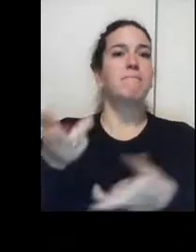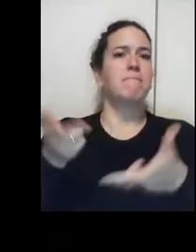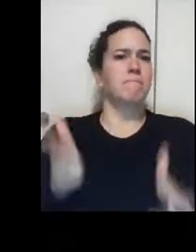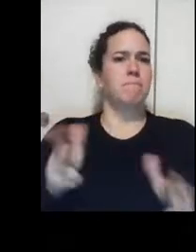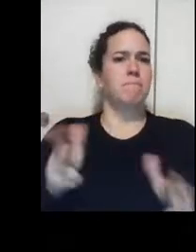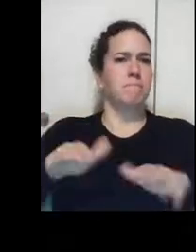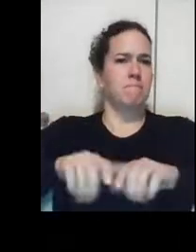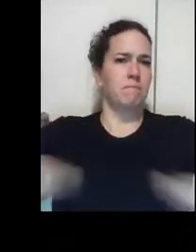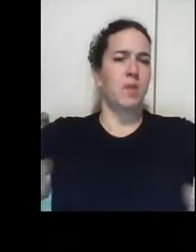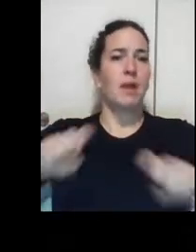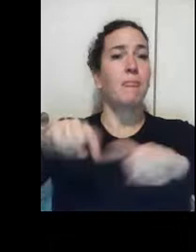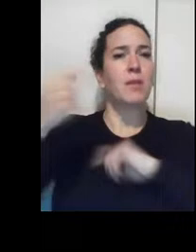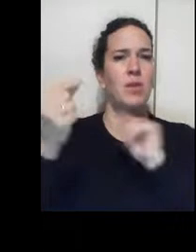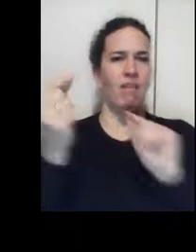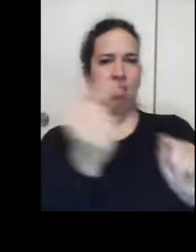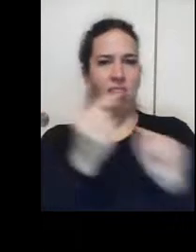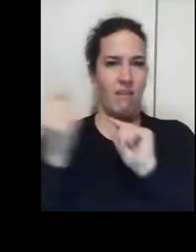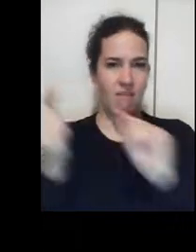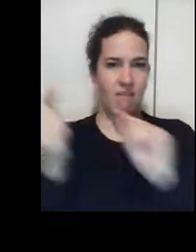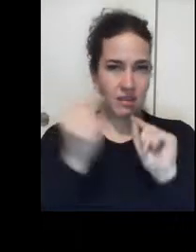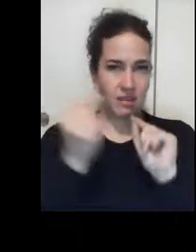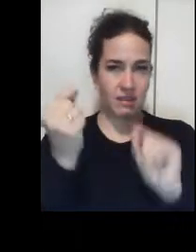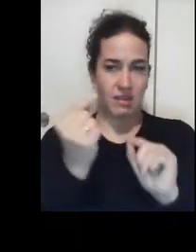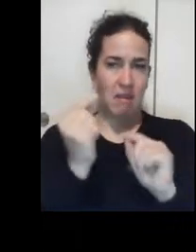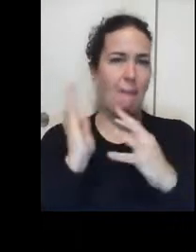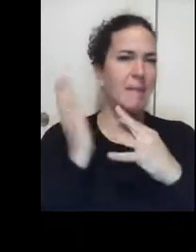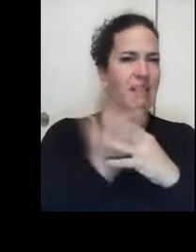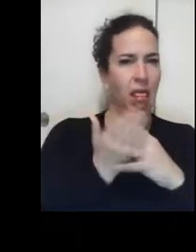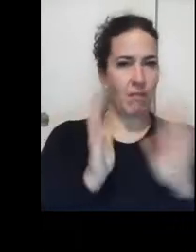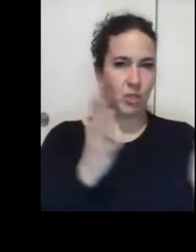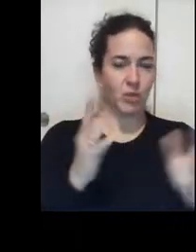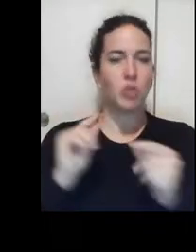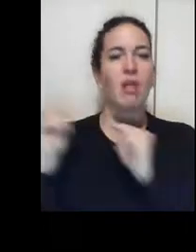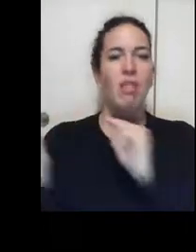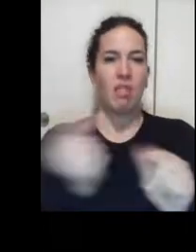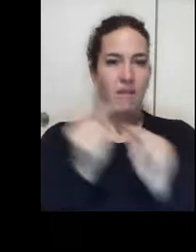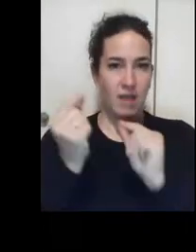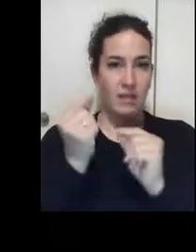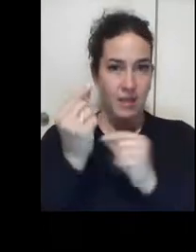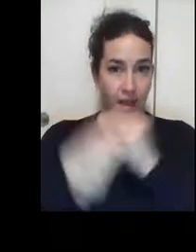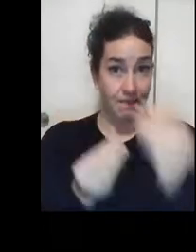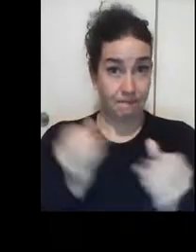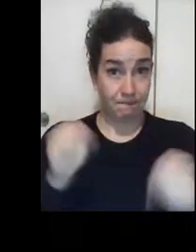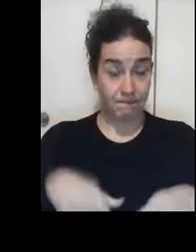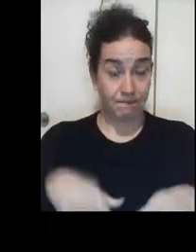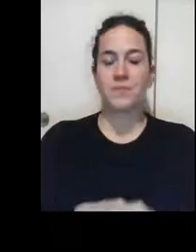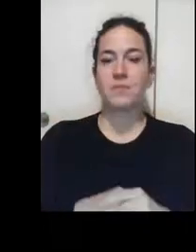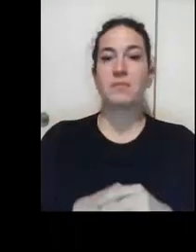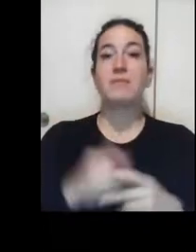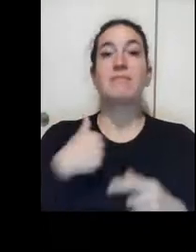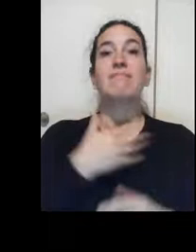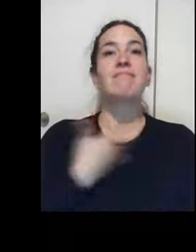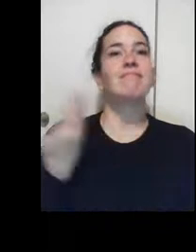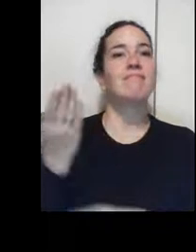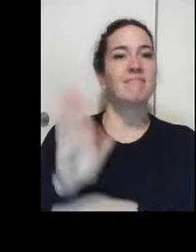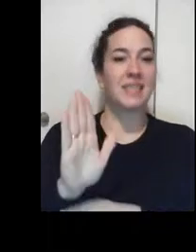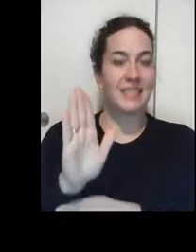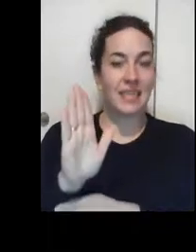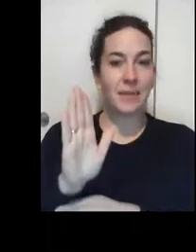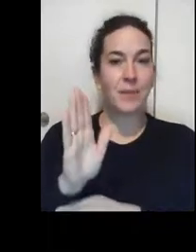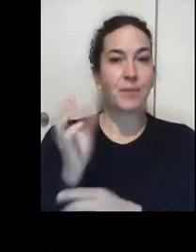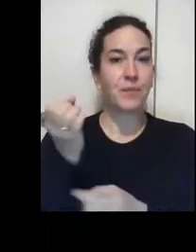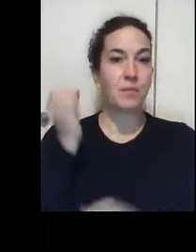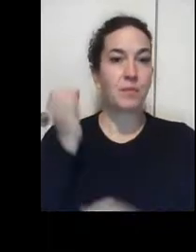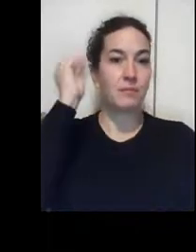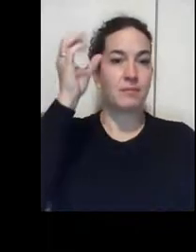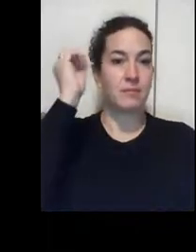iniciar un pequeño debate a mitad de sesión. Me gustaría presentar la